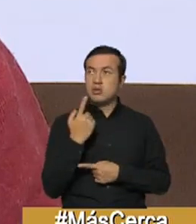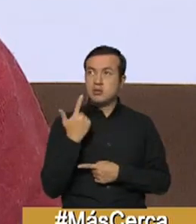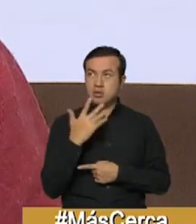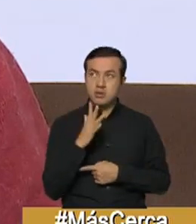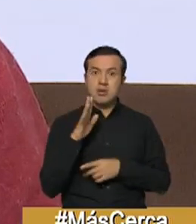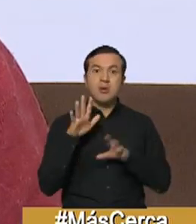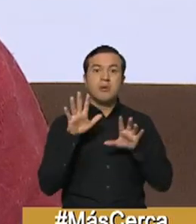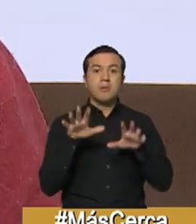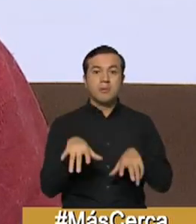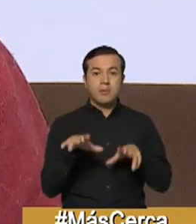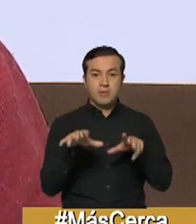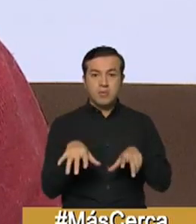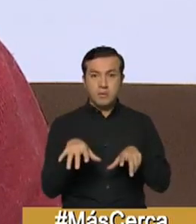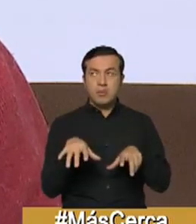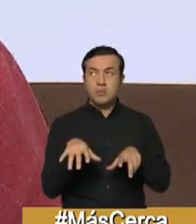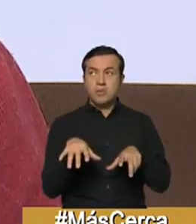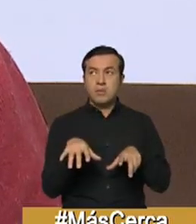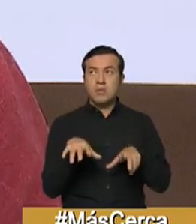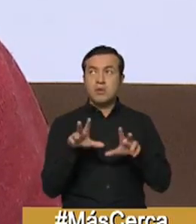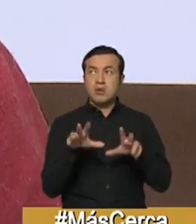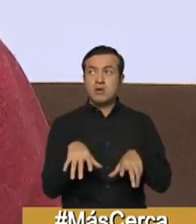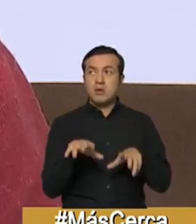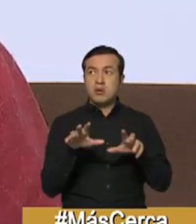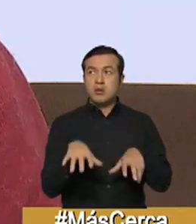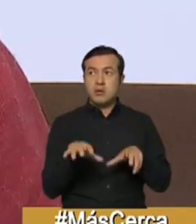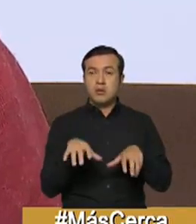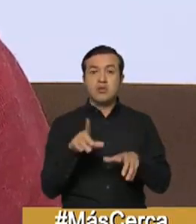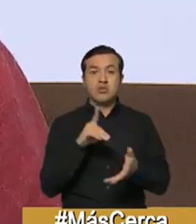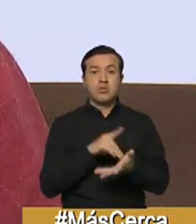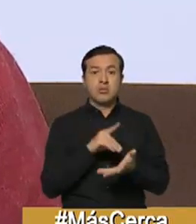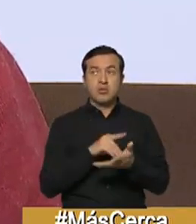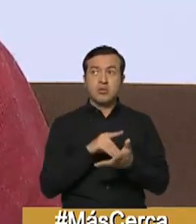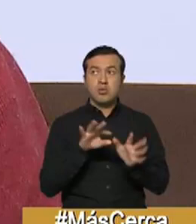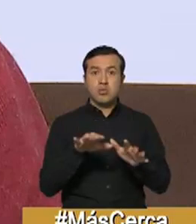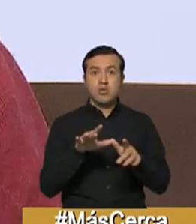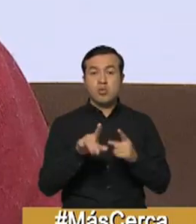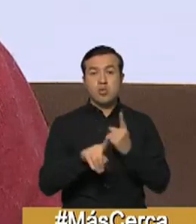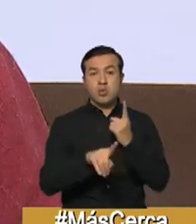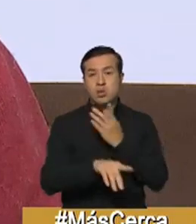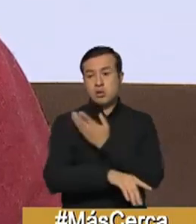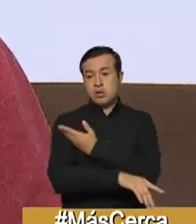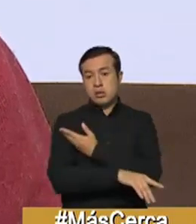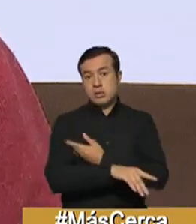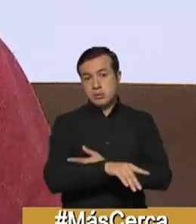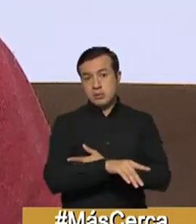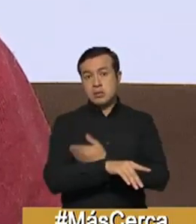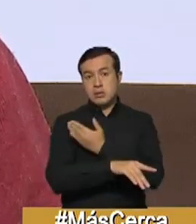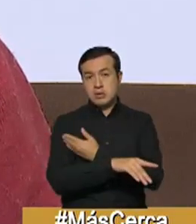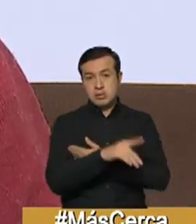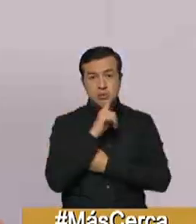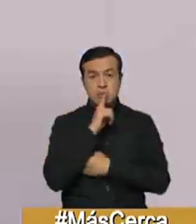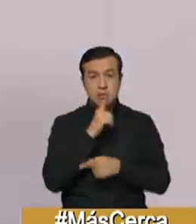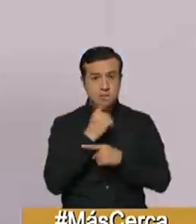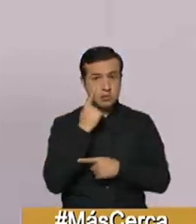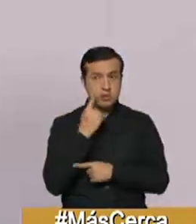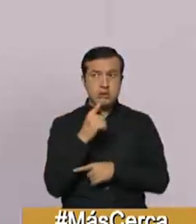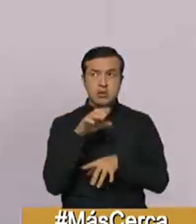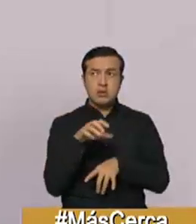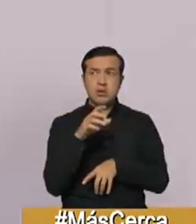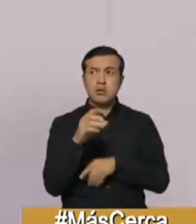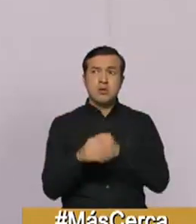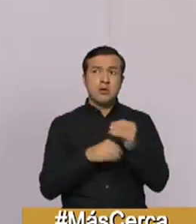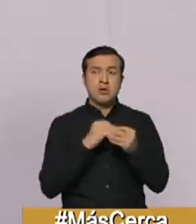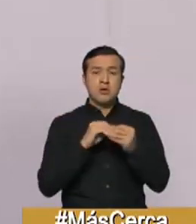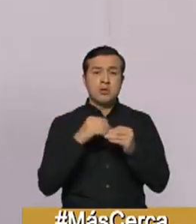con un perrito que tiene, los doctores le amputaron una patita. Así vemos que está amputado. Antes de seguir, ¿nos puede repetir